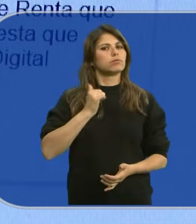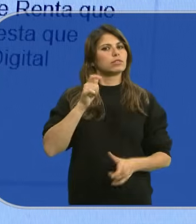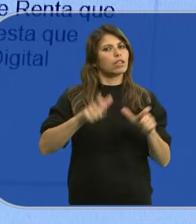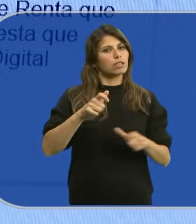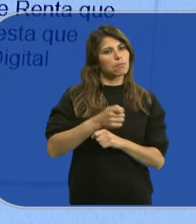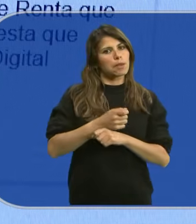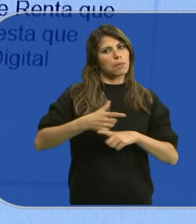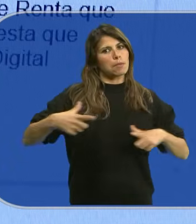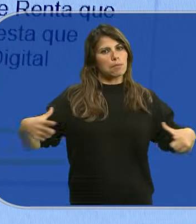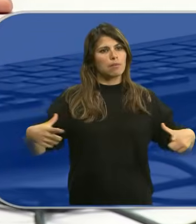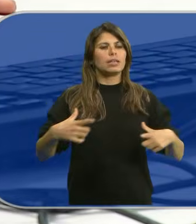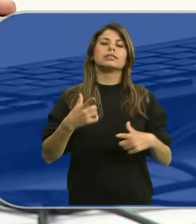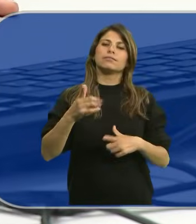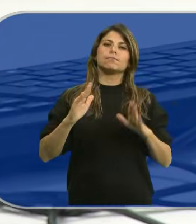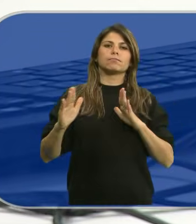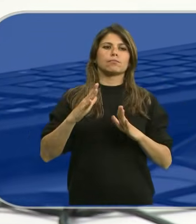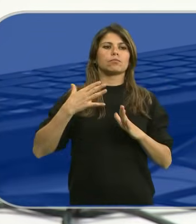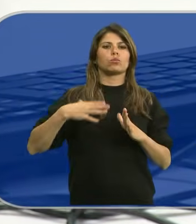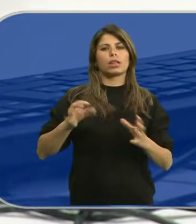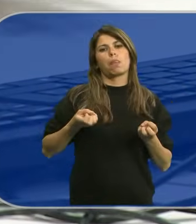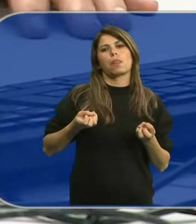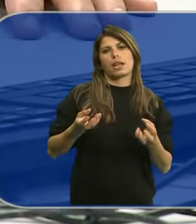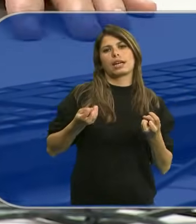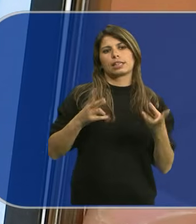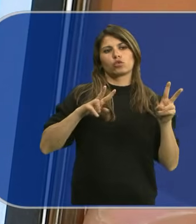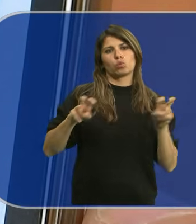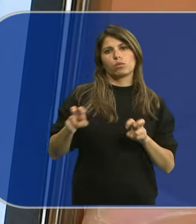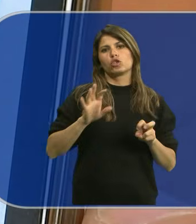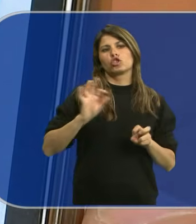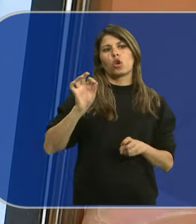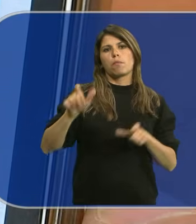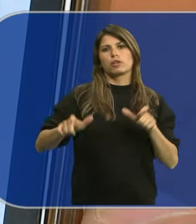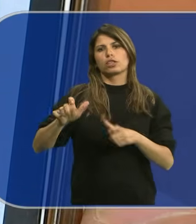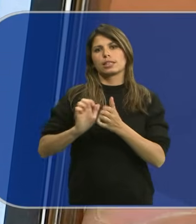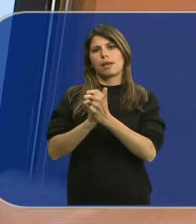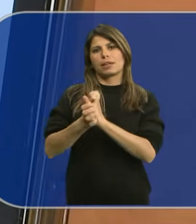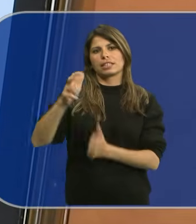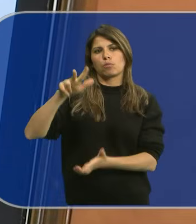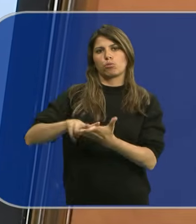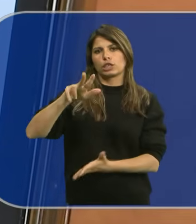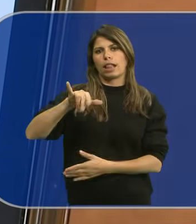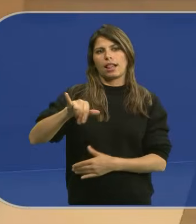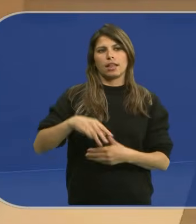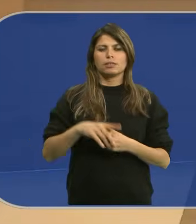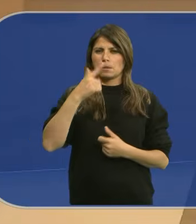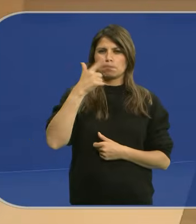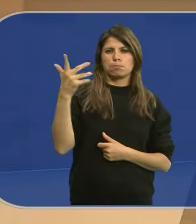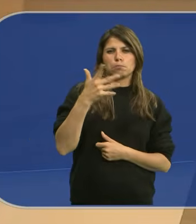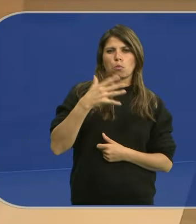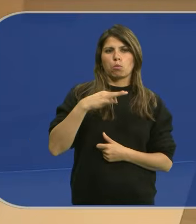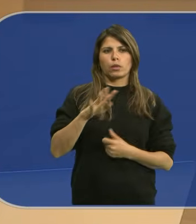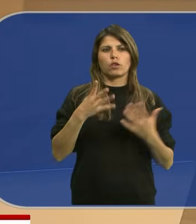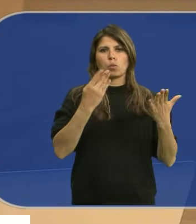beneficiarios potenciales, entre ellos los nuevos declarantes o quienes tienen un préstamo hipotecario. Prevemos que pueda alcanzar